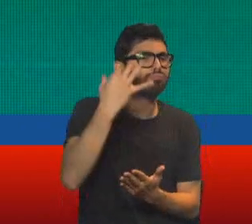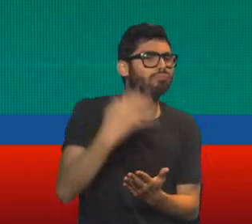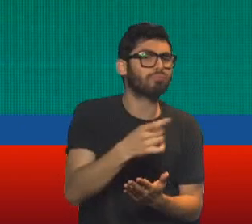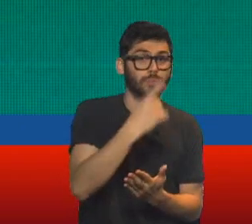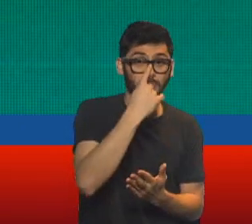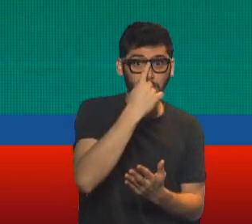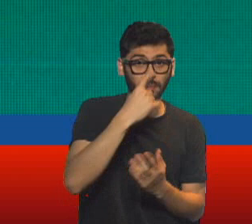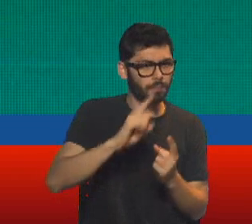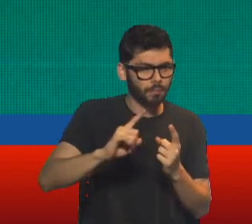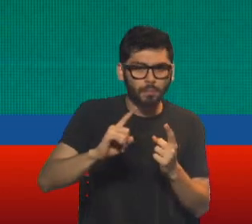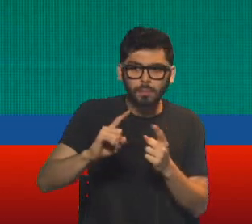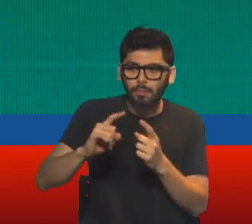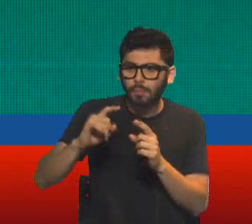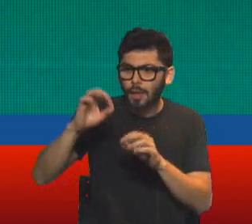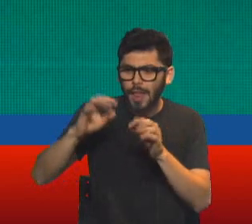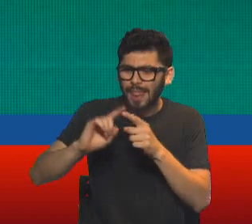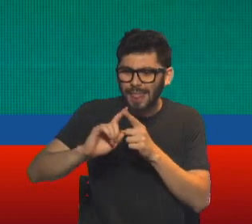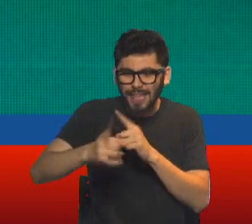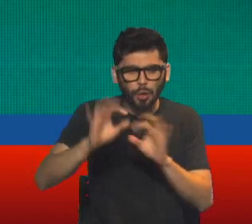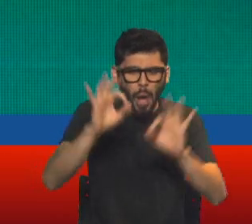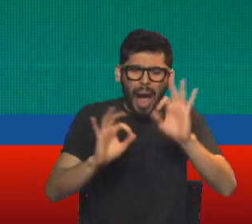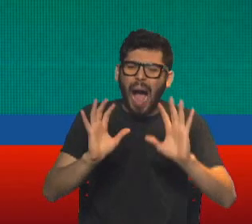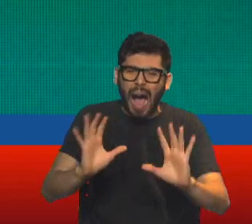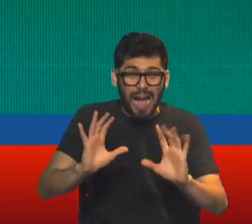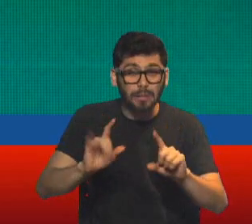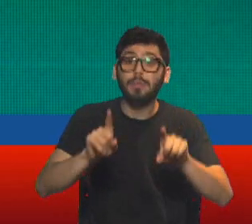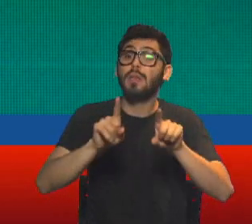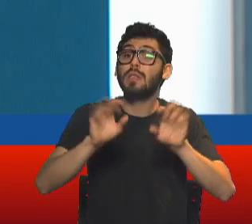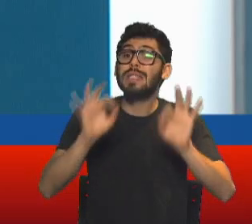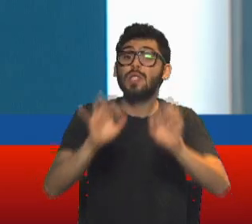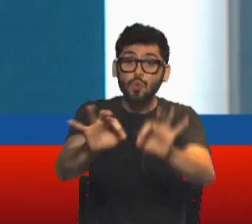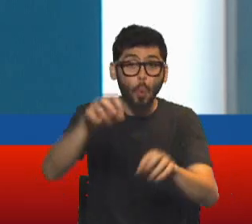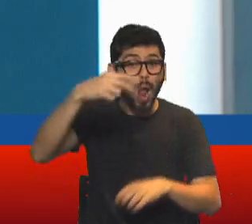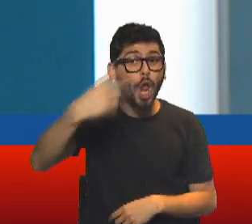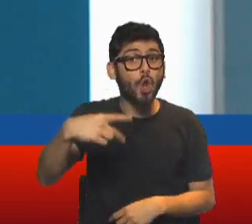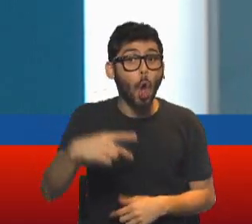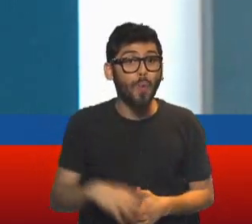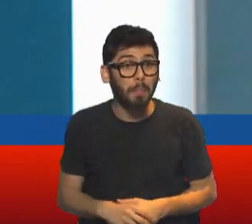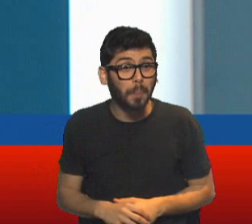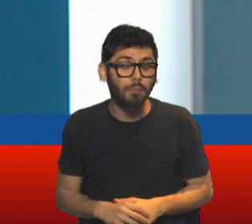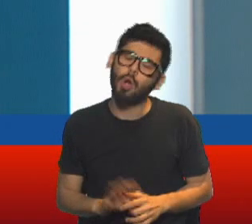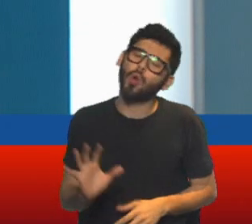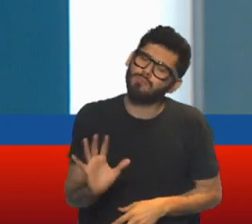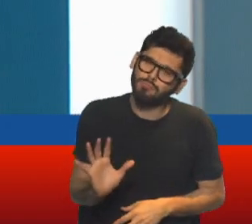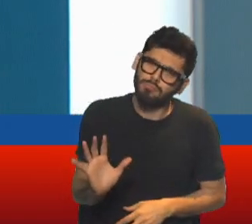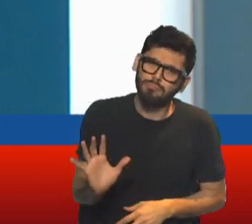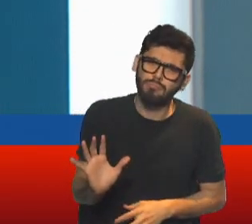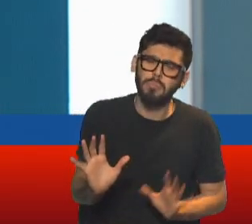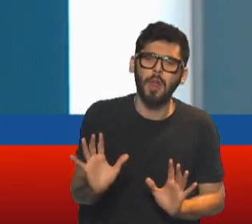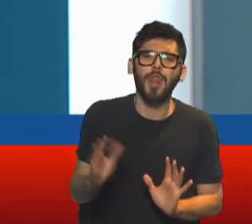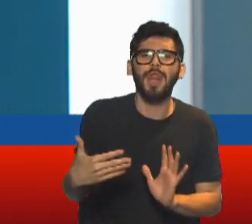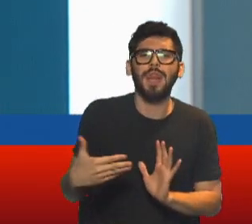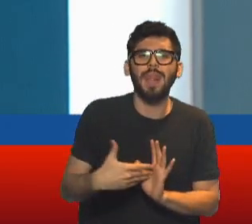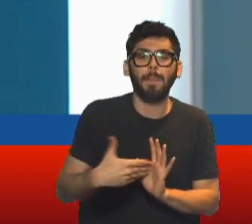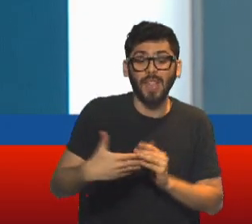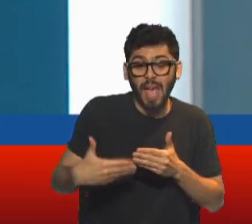necesariamente directamente en estas proporciones a noviembre? No necesariamente, depende de los actores que hagan durante